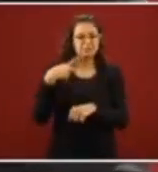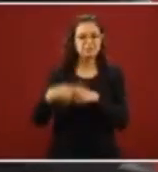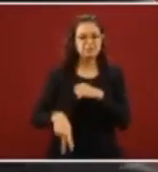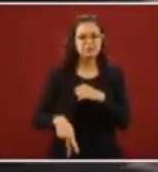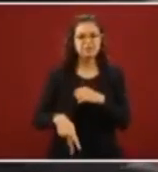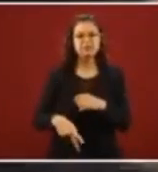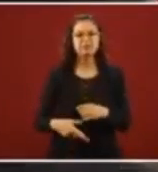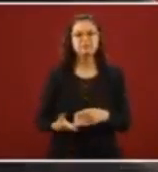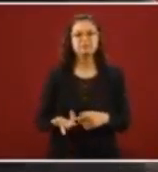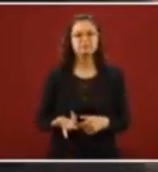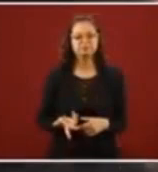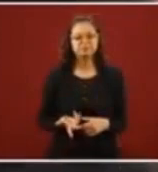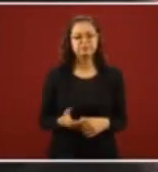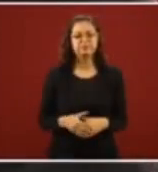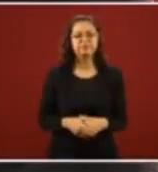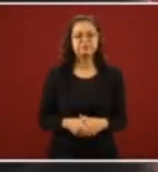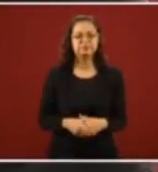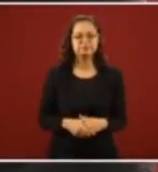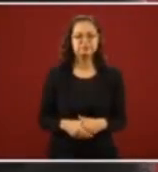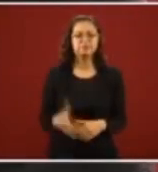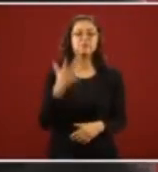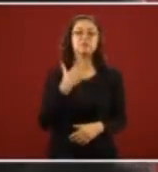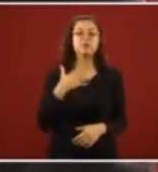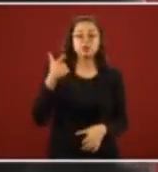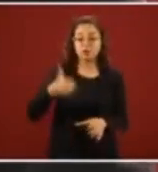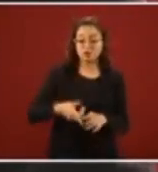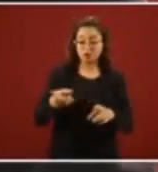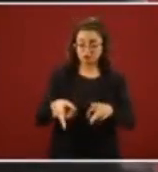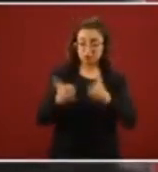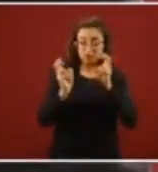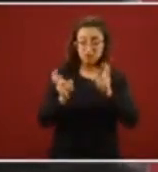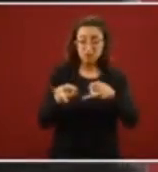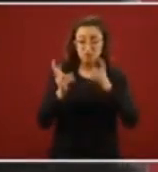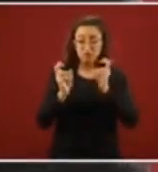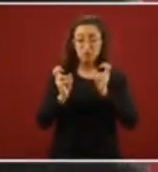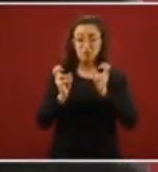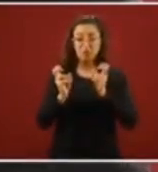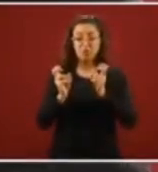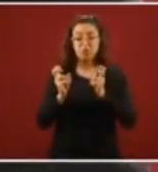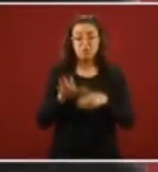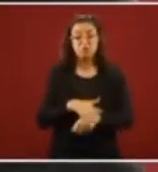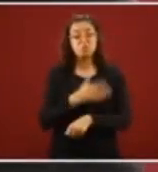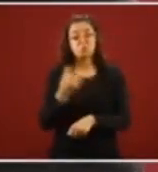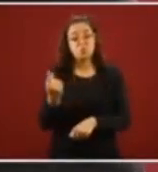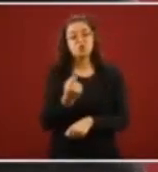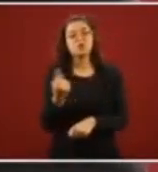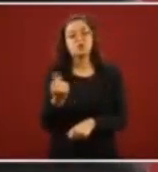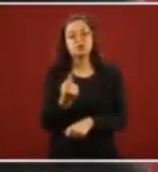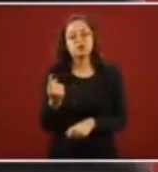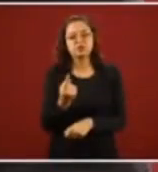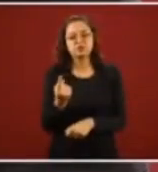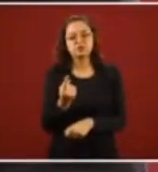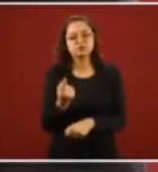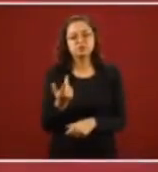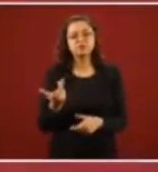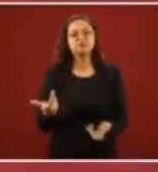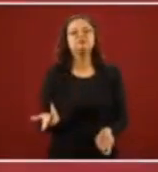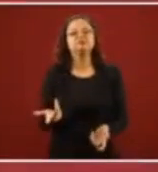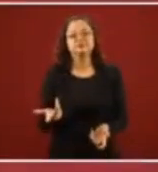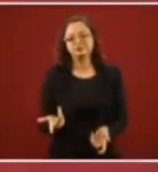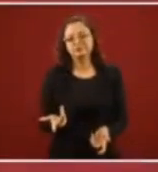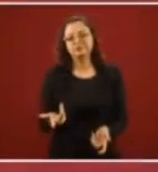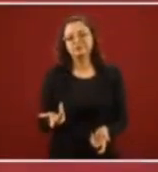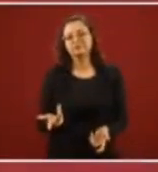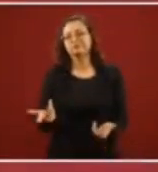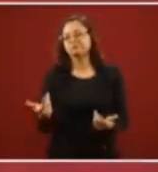Esto del huachicol es producto de la desatención, de no dar